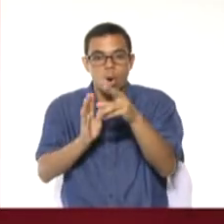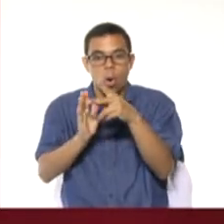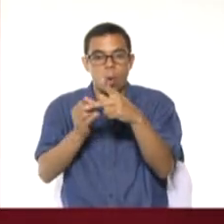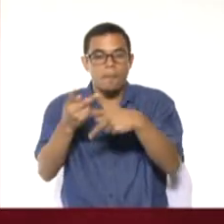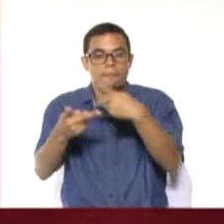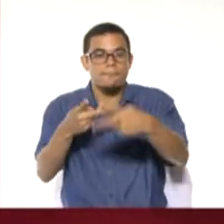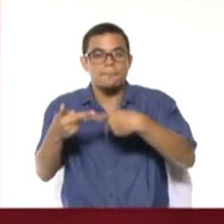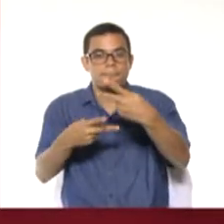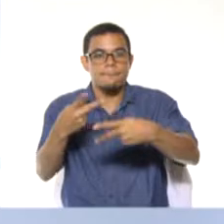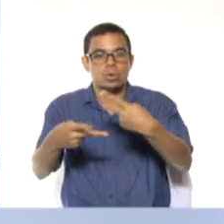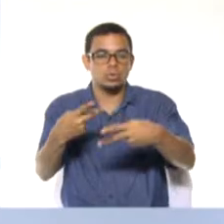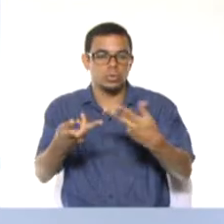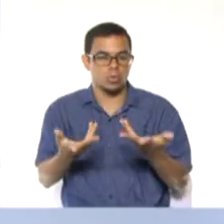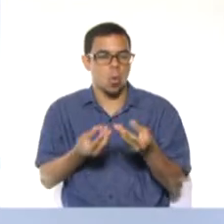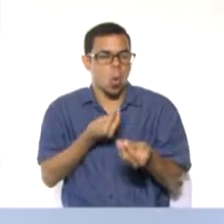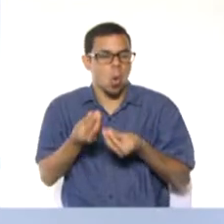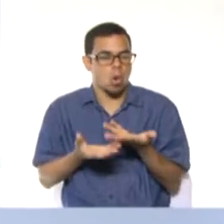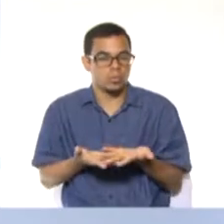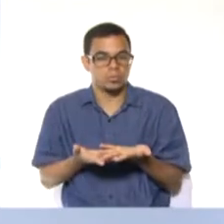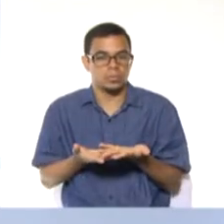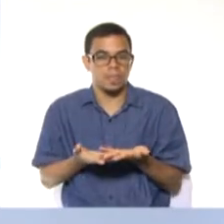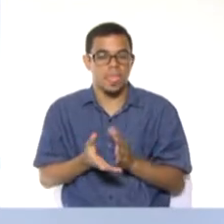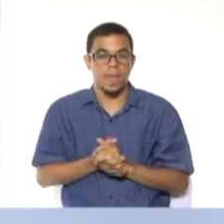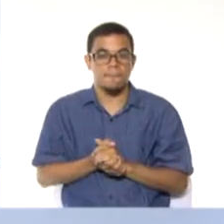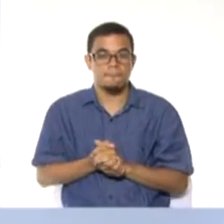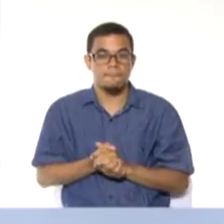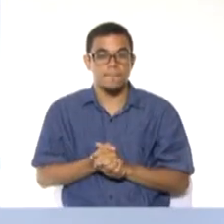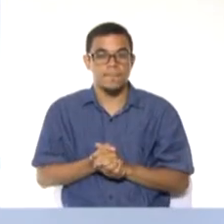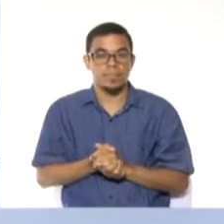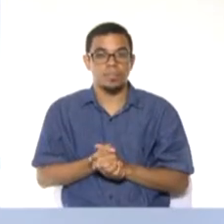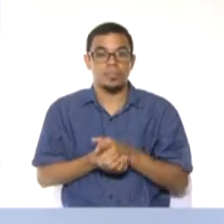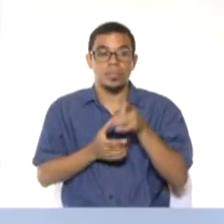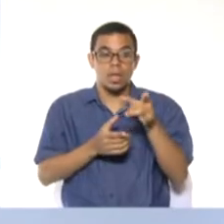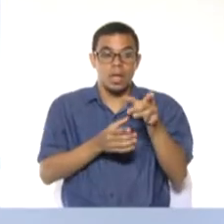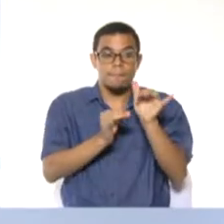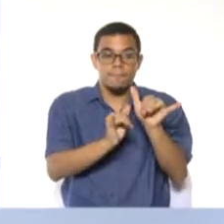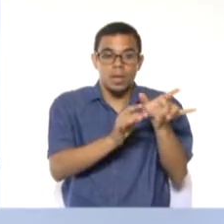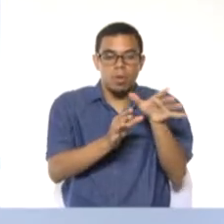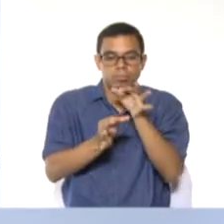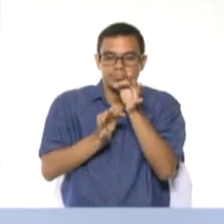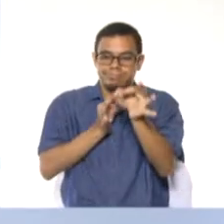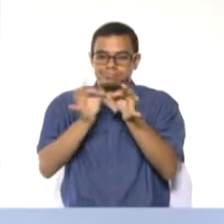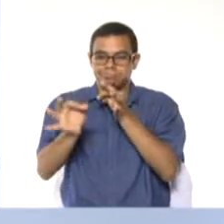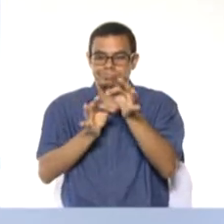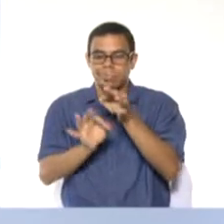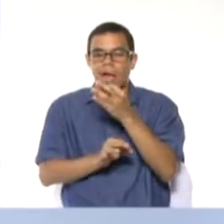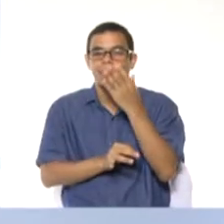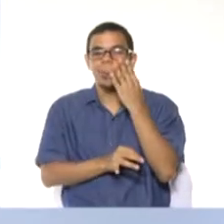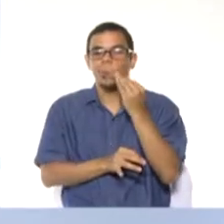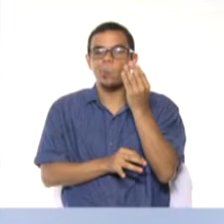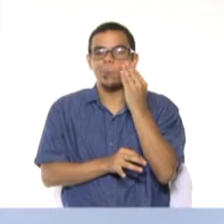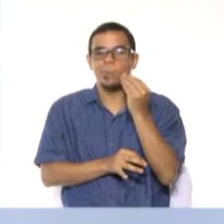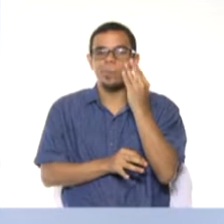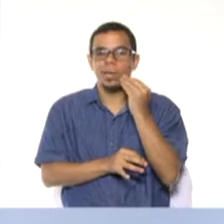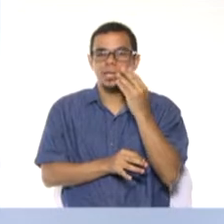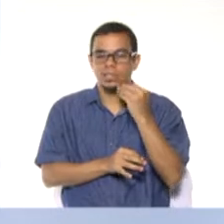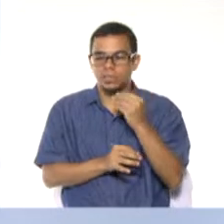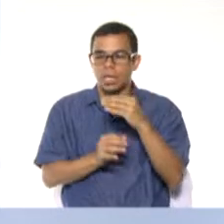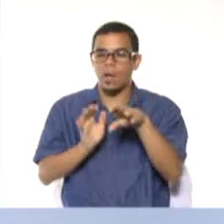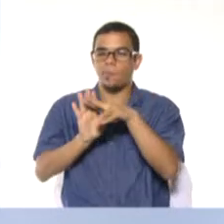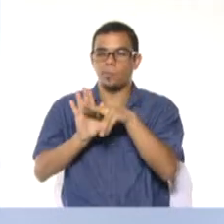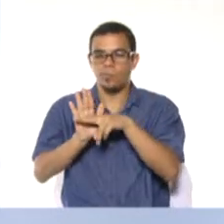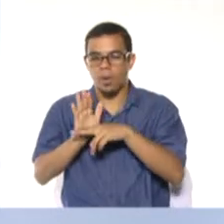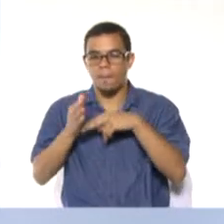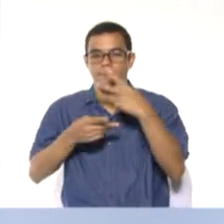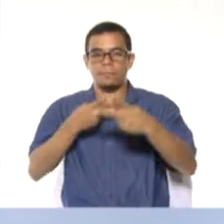donde los estudiantes van a explicar su experiencia de cómo han desarrollado técnicas y procedimientos